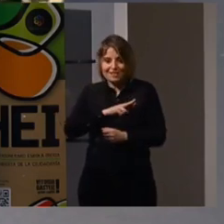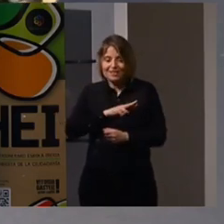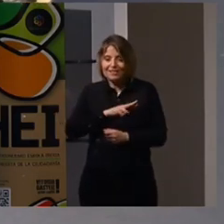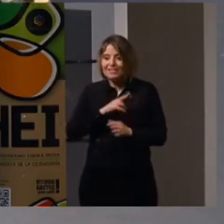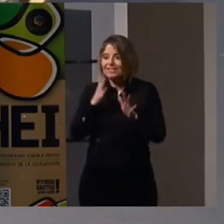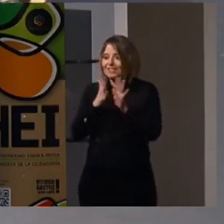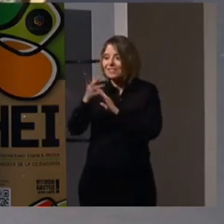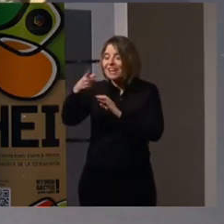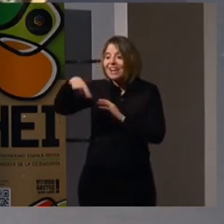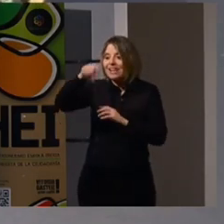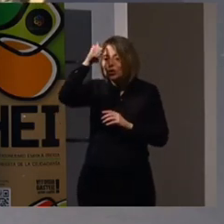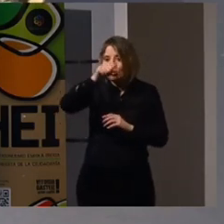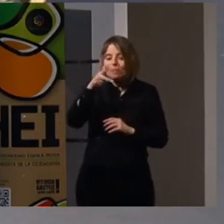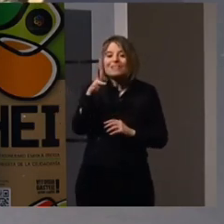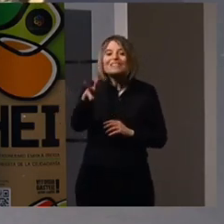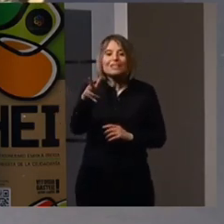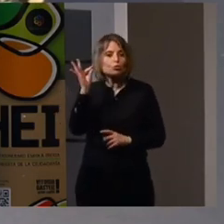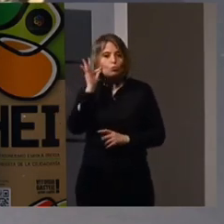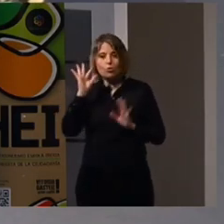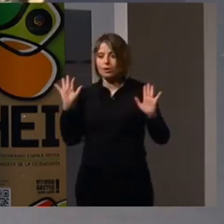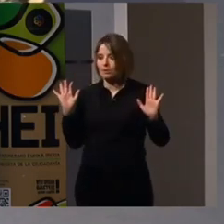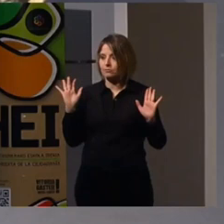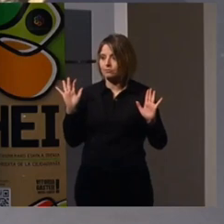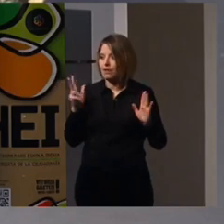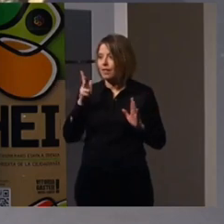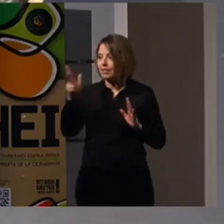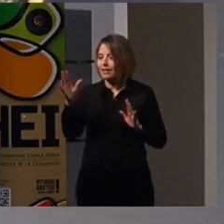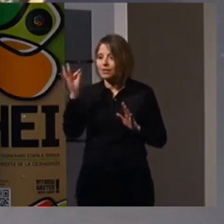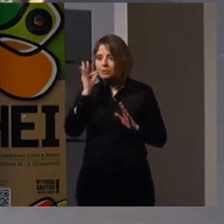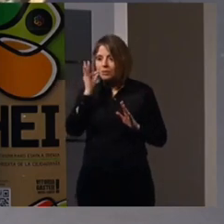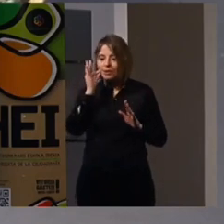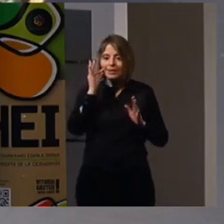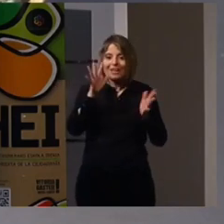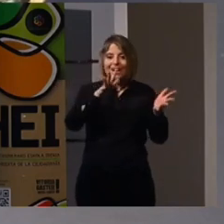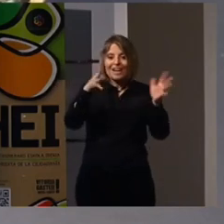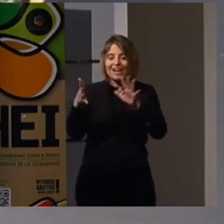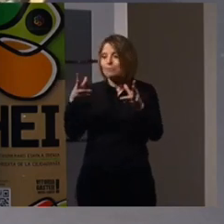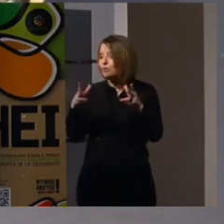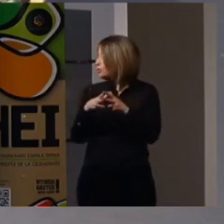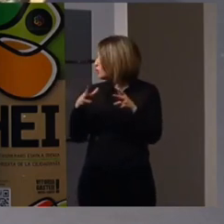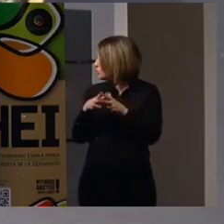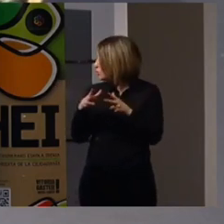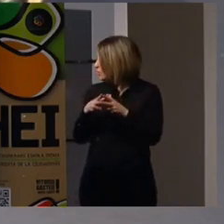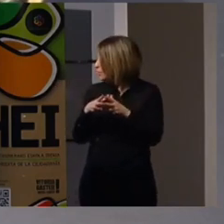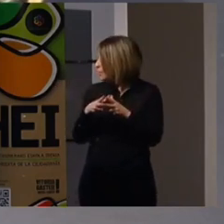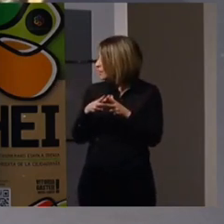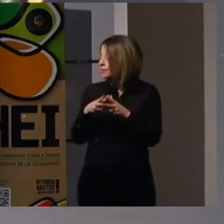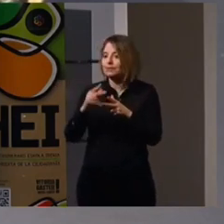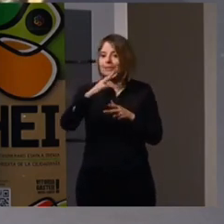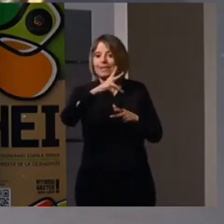La premisa es que ellos tenían derecho a una mujer. Sí, sí, así, tal cual. Y los cambios sociales, fundamentalmente el feminismo, se las han